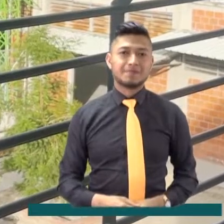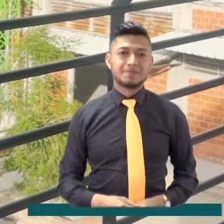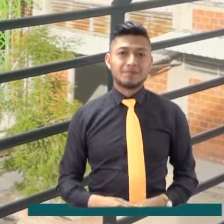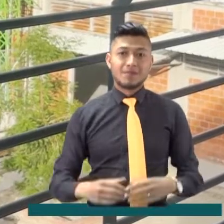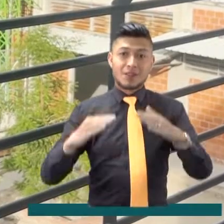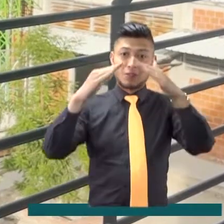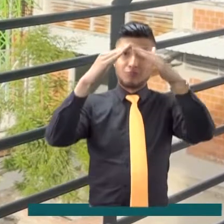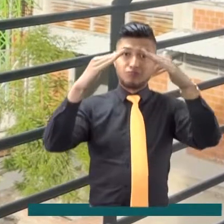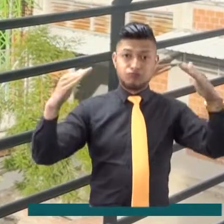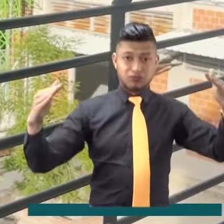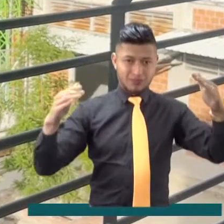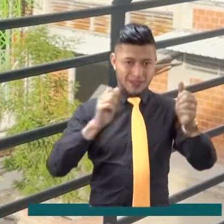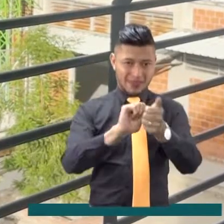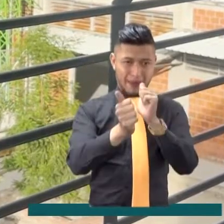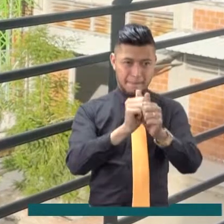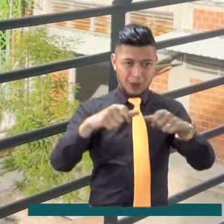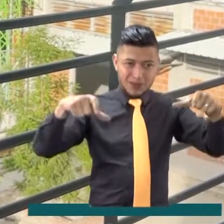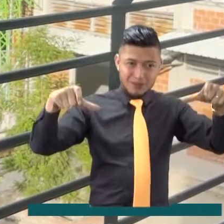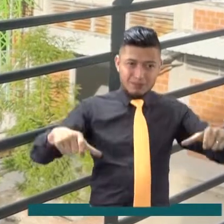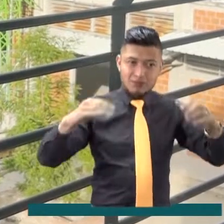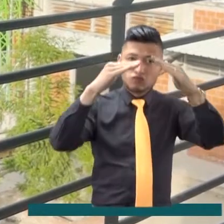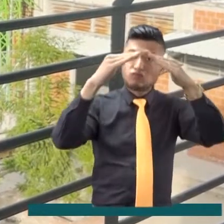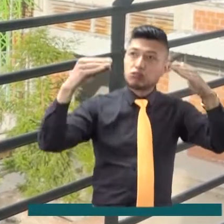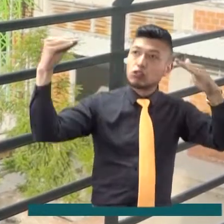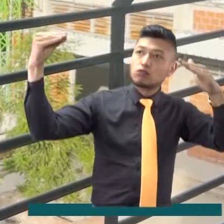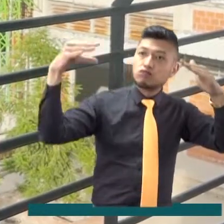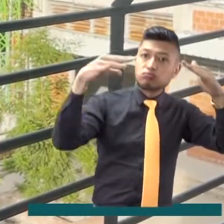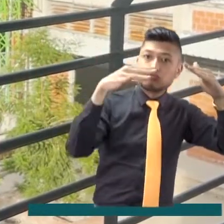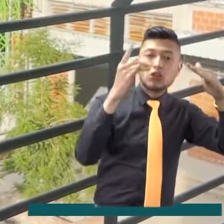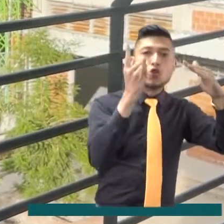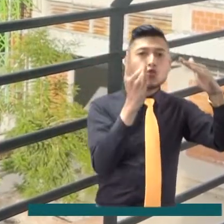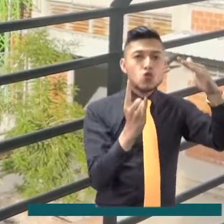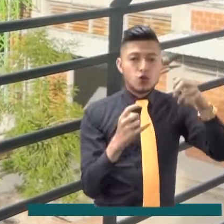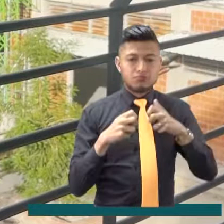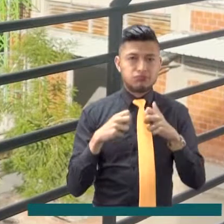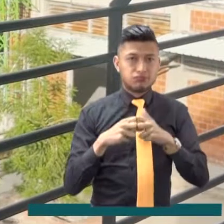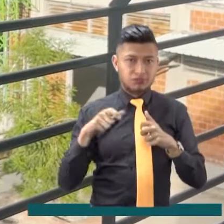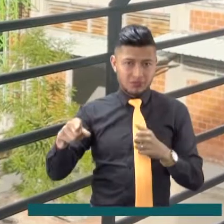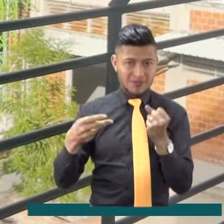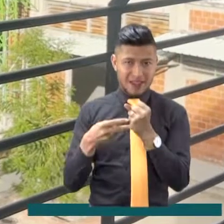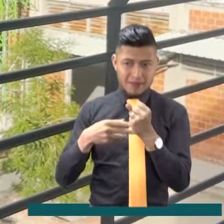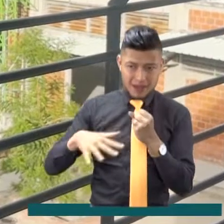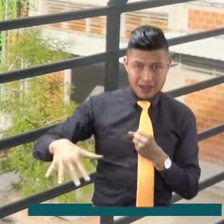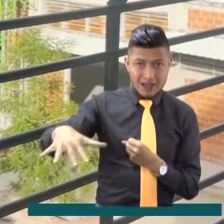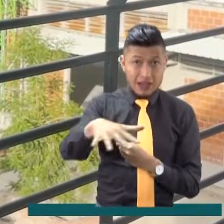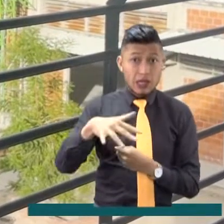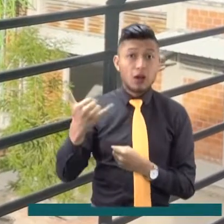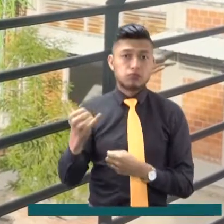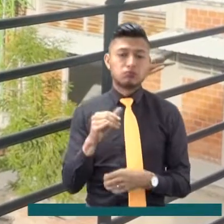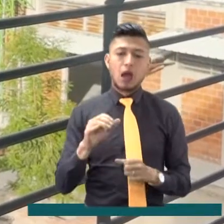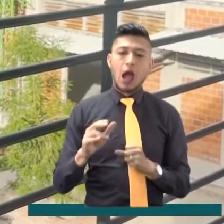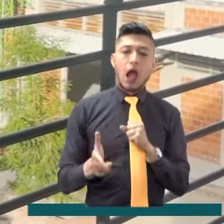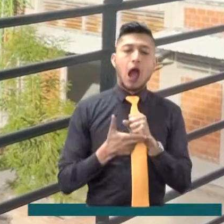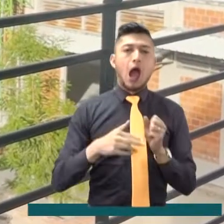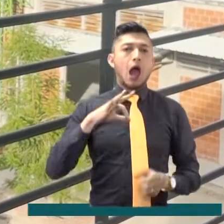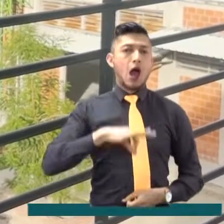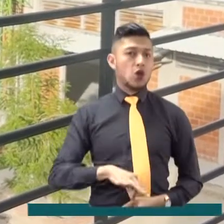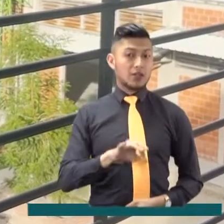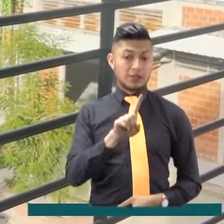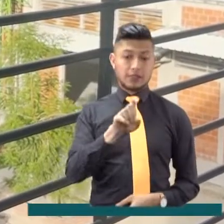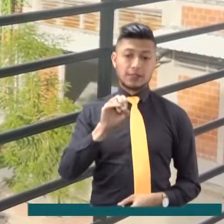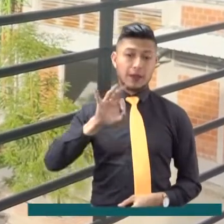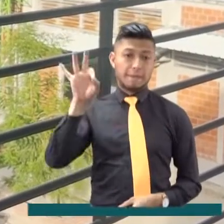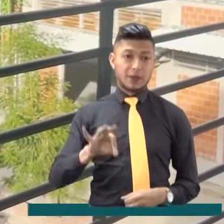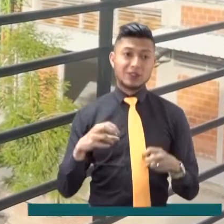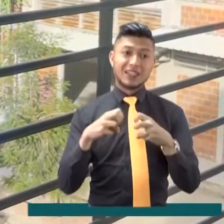Con paneles solares en la cubierta de su polideportivo, una institución educativa de la Comuna 8 de la ciudad de Neiva ahorra cerca de un 60%